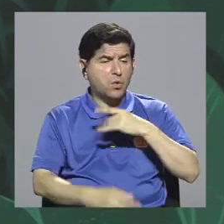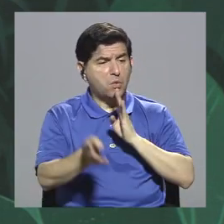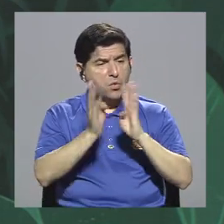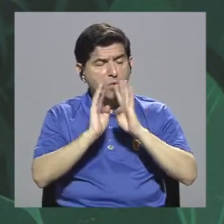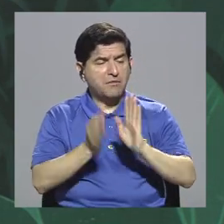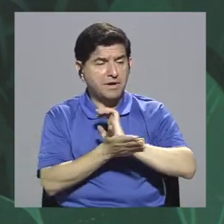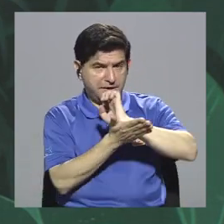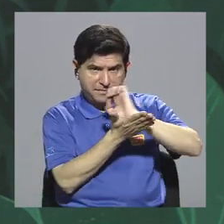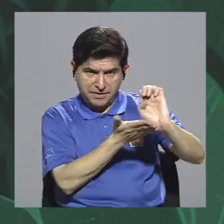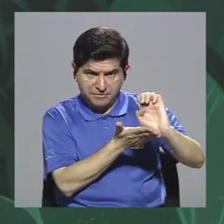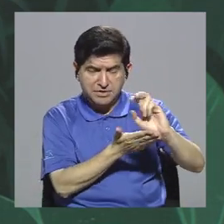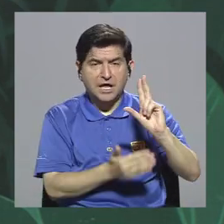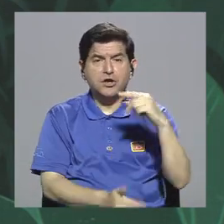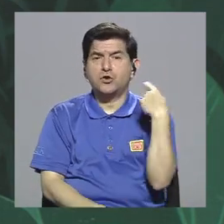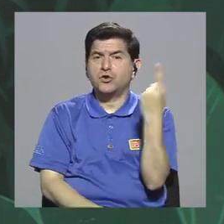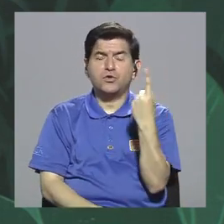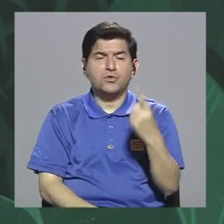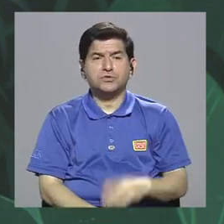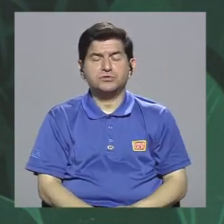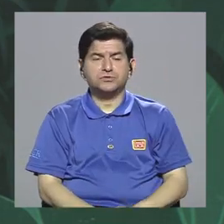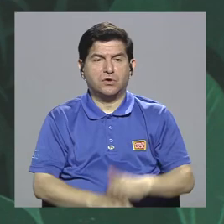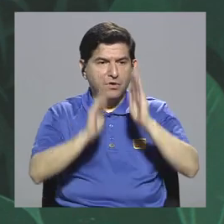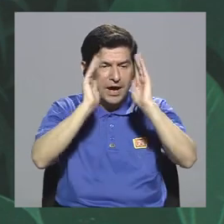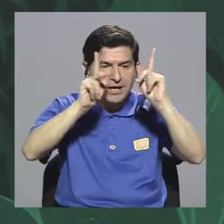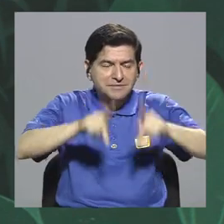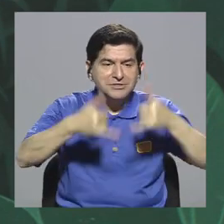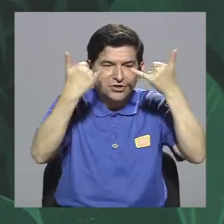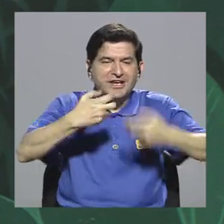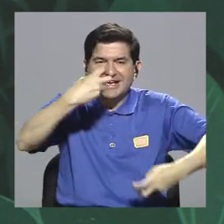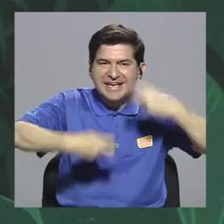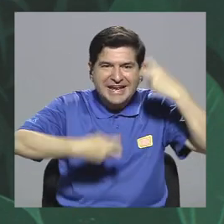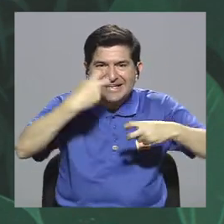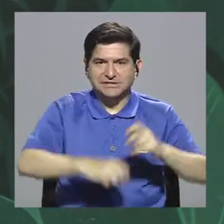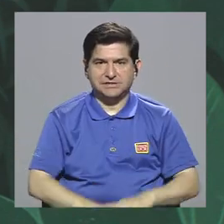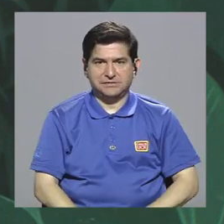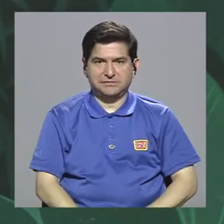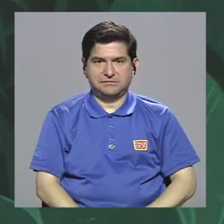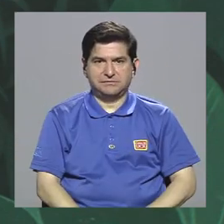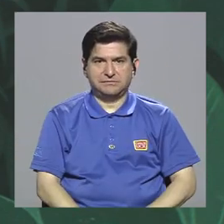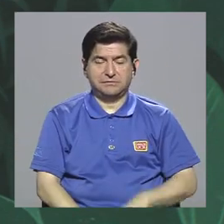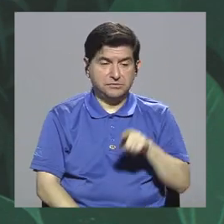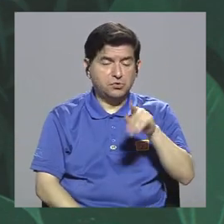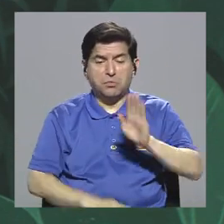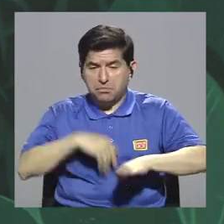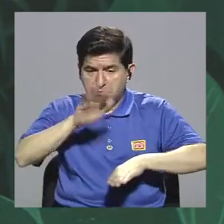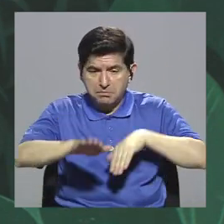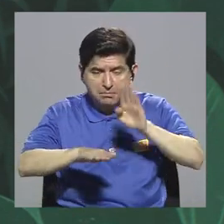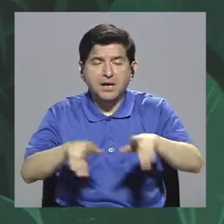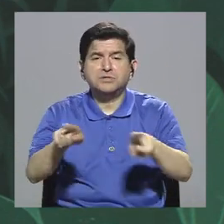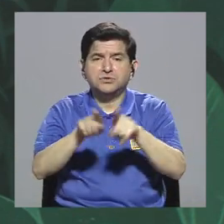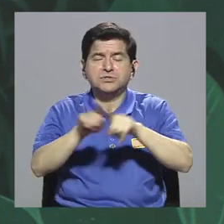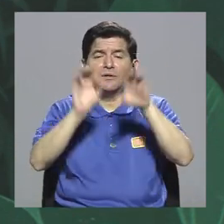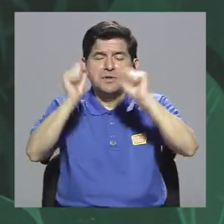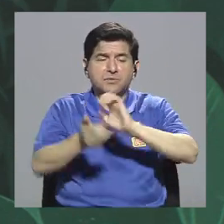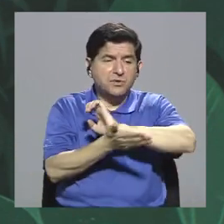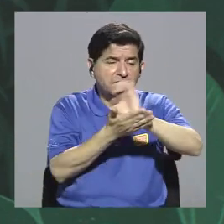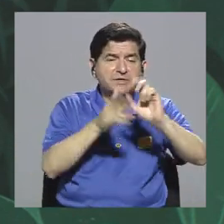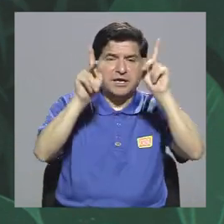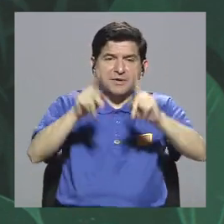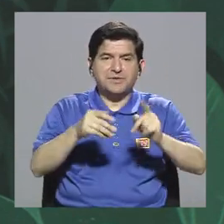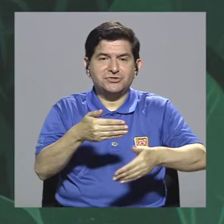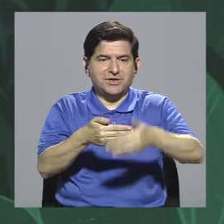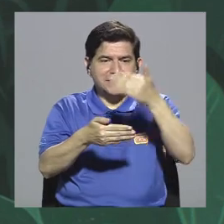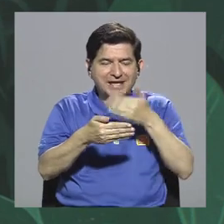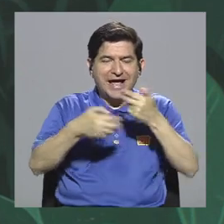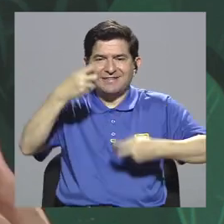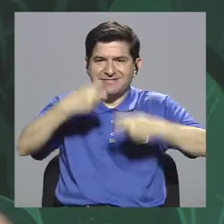prevención, no sea solamente prevenir abordando a la gente que ya está en crisis, sino que con estos pasos, de alguna manera, también podemos prevenir que la gente llegue a una crisis,